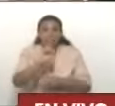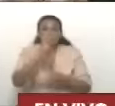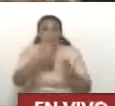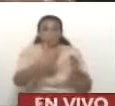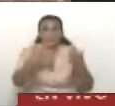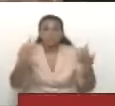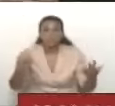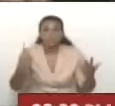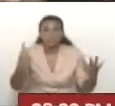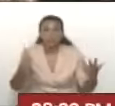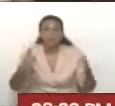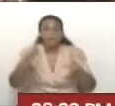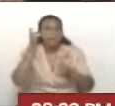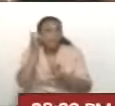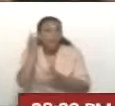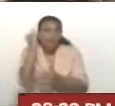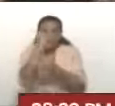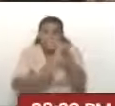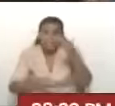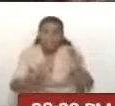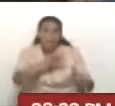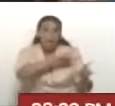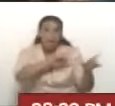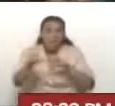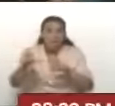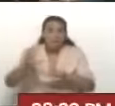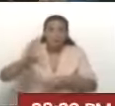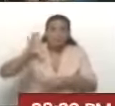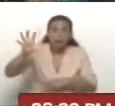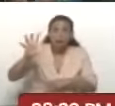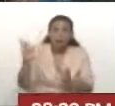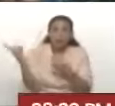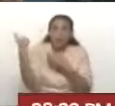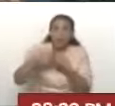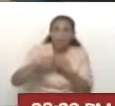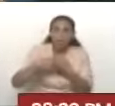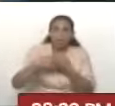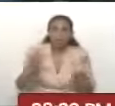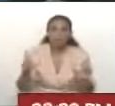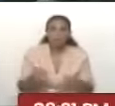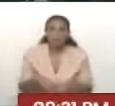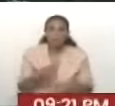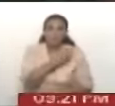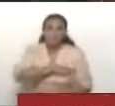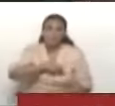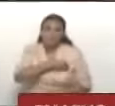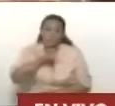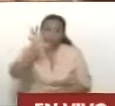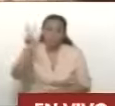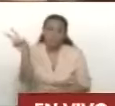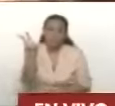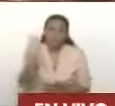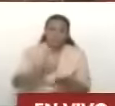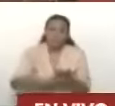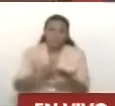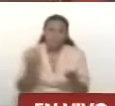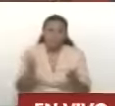5.038.586 mujeres inscritas, registradas e incorporadas en la gran misión Venezuela